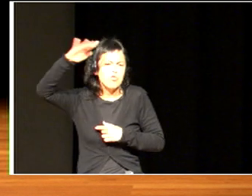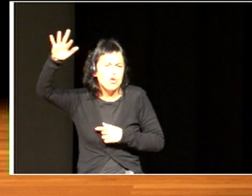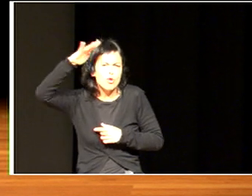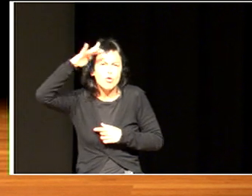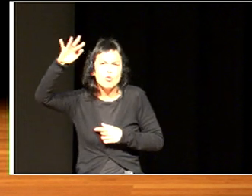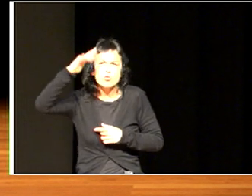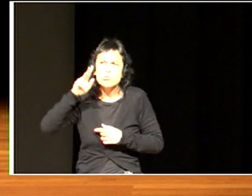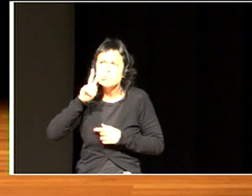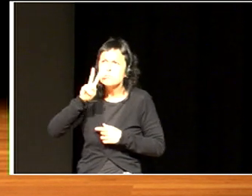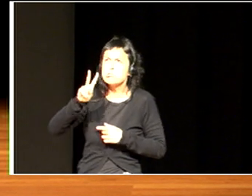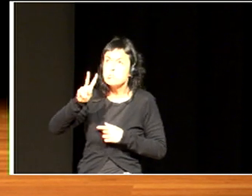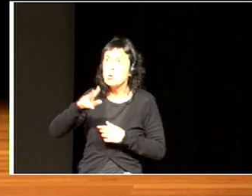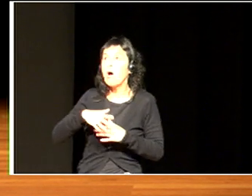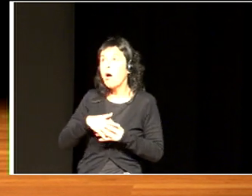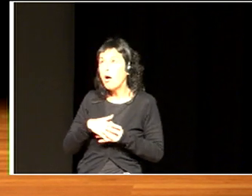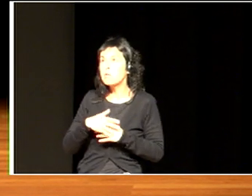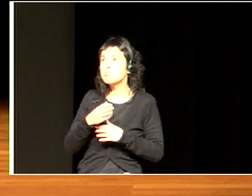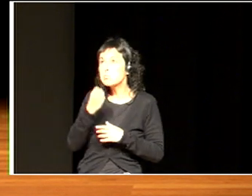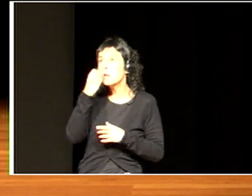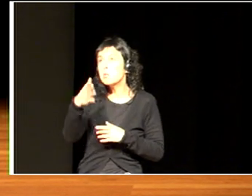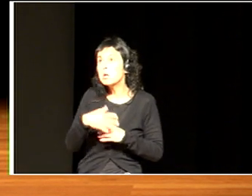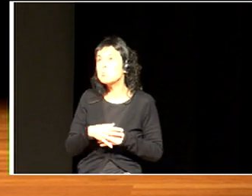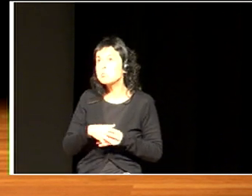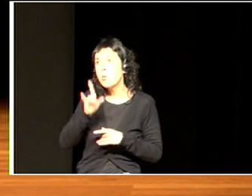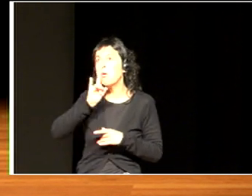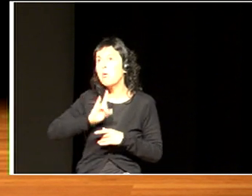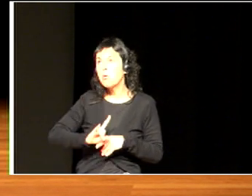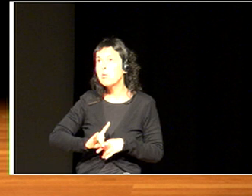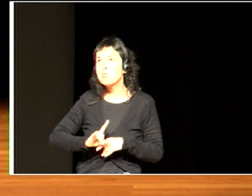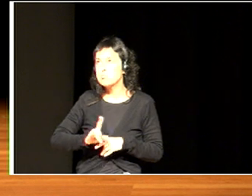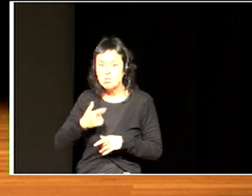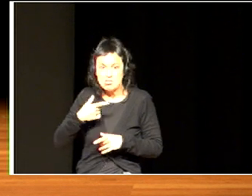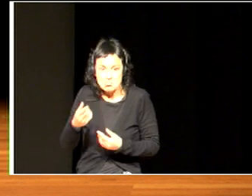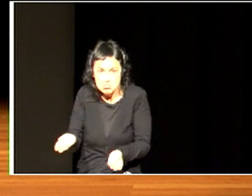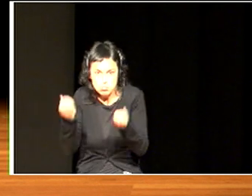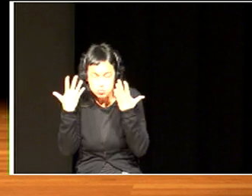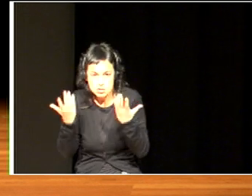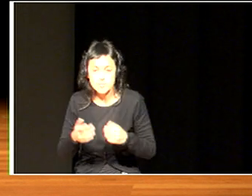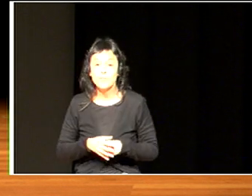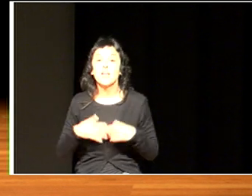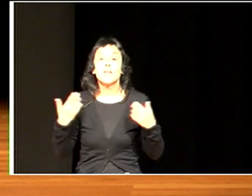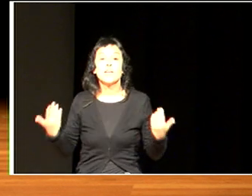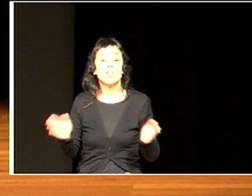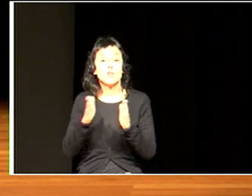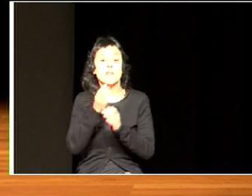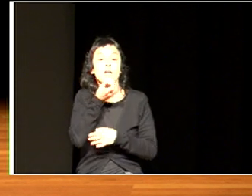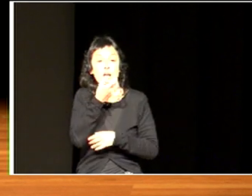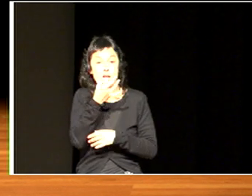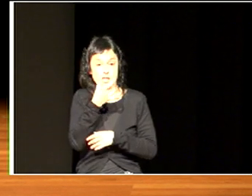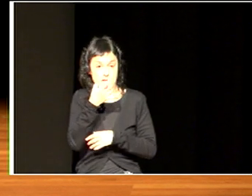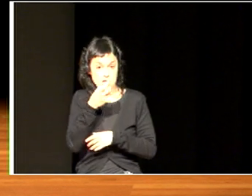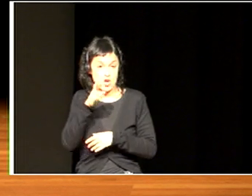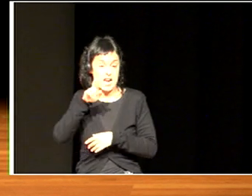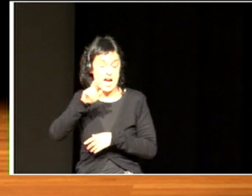pues admiro a quien ha sido capaz de hacer eso pero no doy con ello entonces yo la busqué en el diccionario de la real academia de la lengua